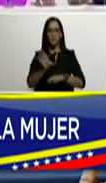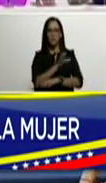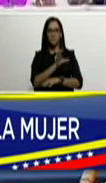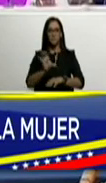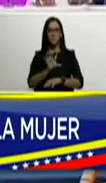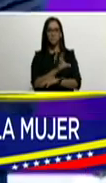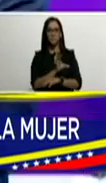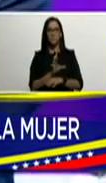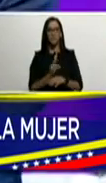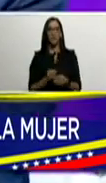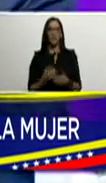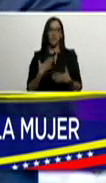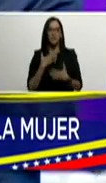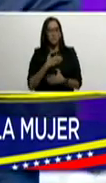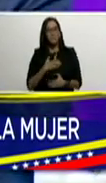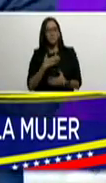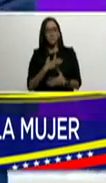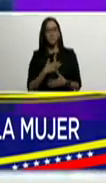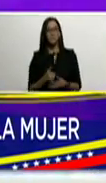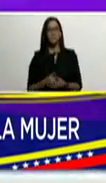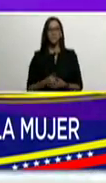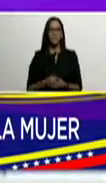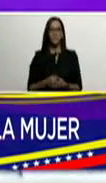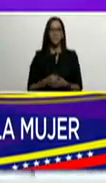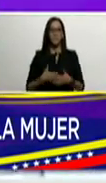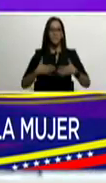que conmueve los cimientos.